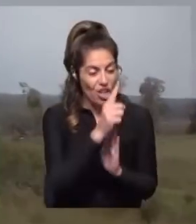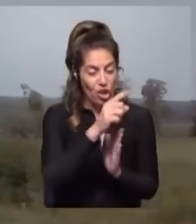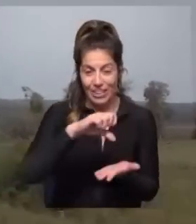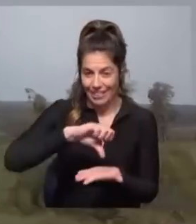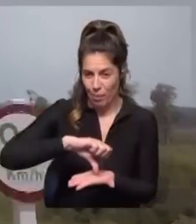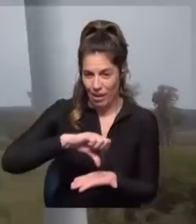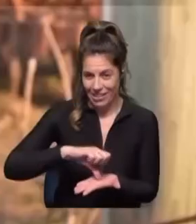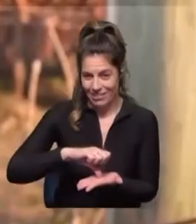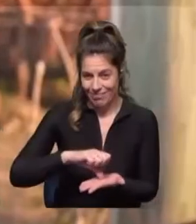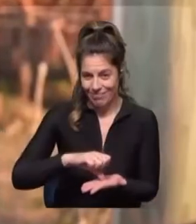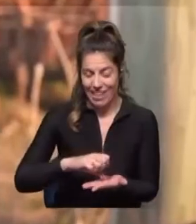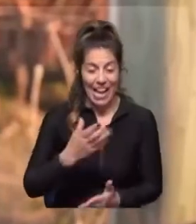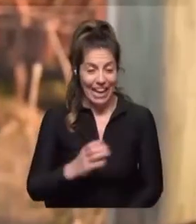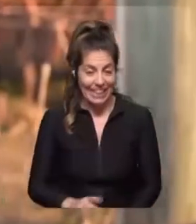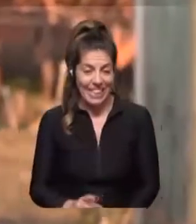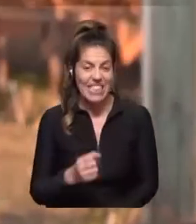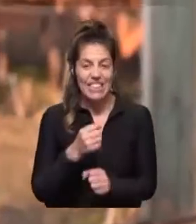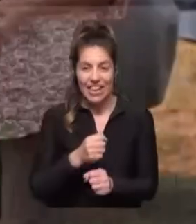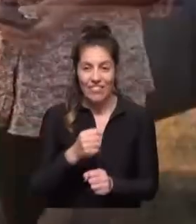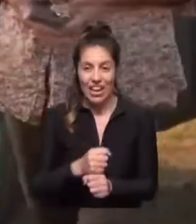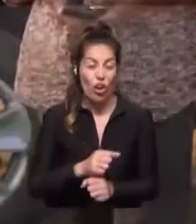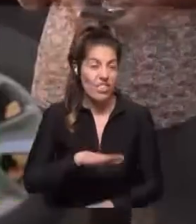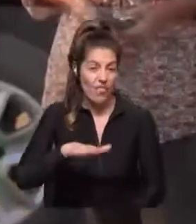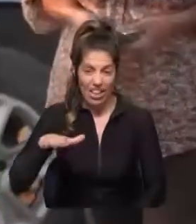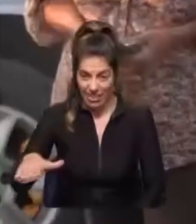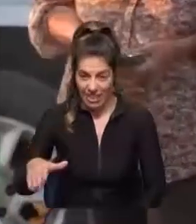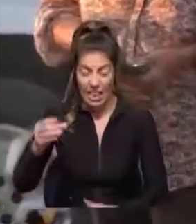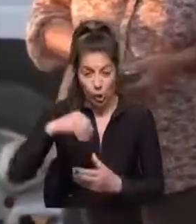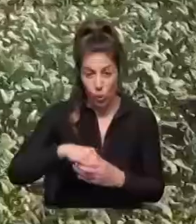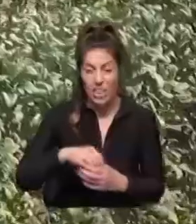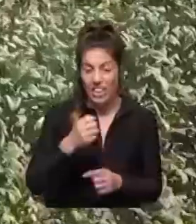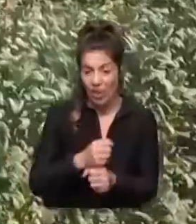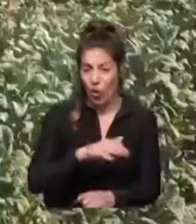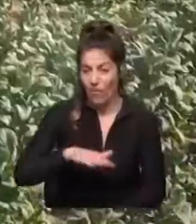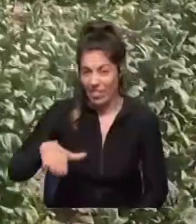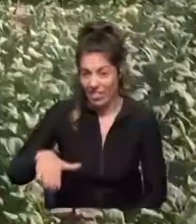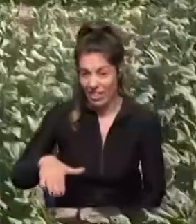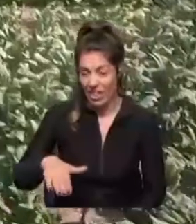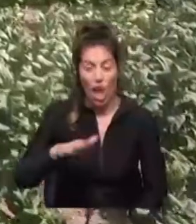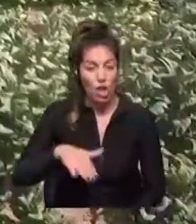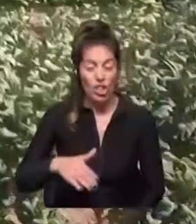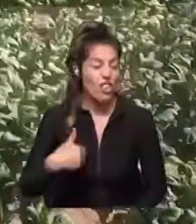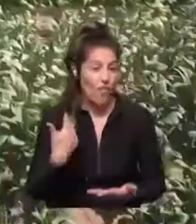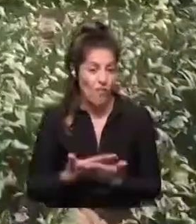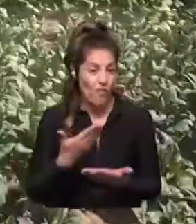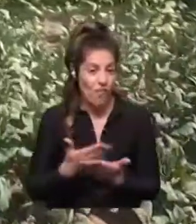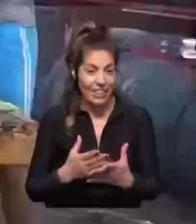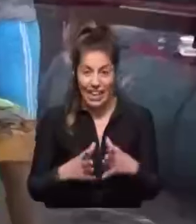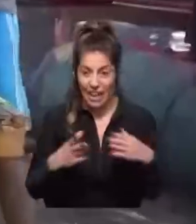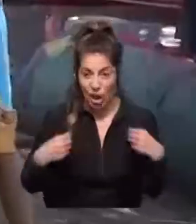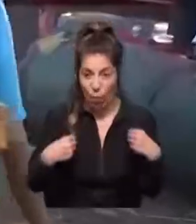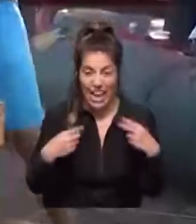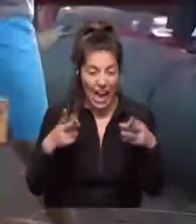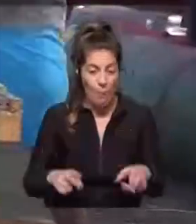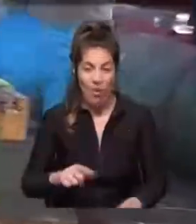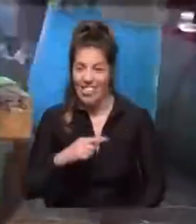las características de ese trabajo es trabajo infantil incluye trabajo infantil los niños faltan a la escuela cuando viene la época de